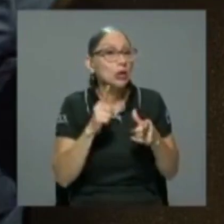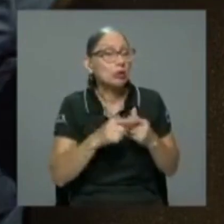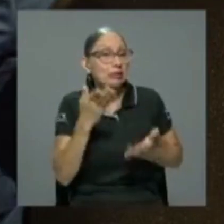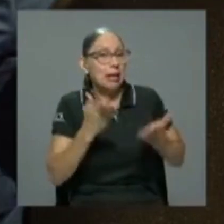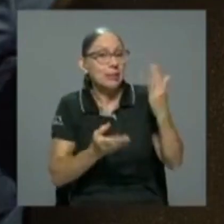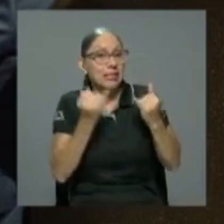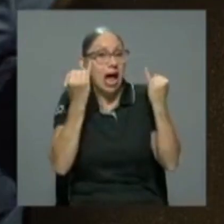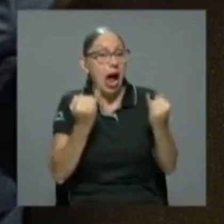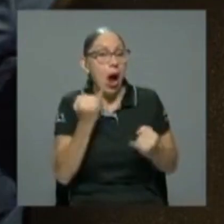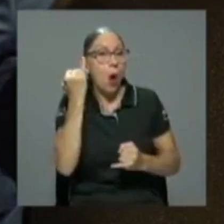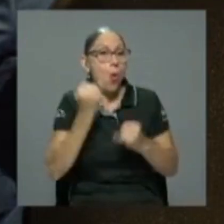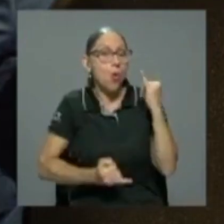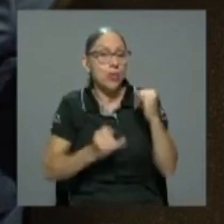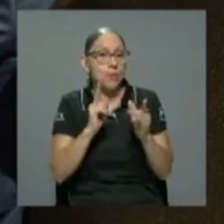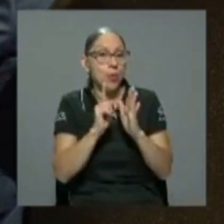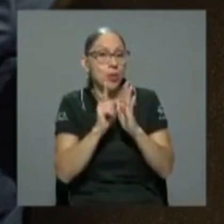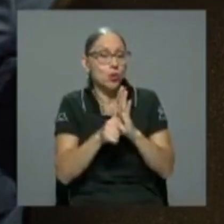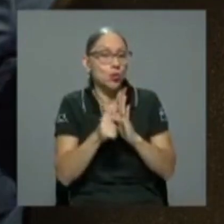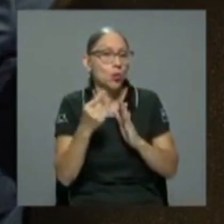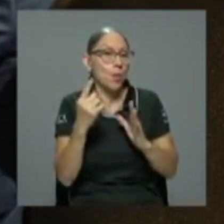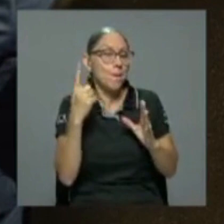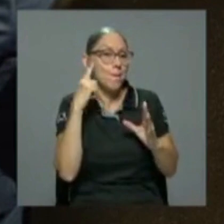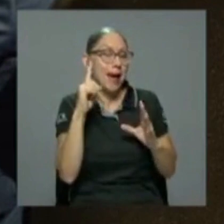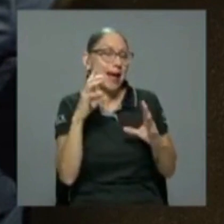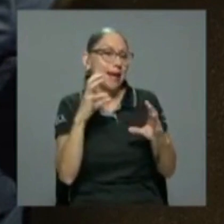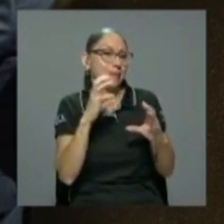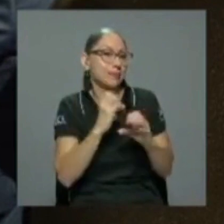minuto, doctor Rosabal.